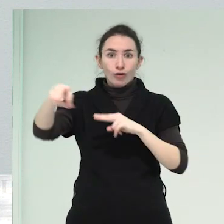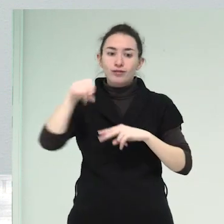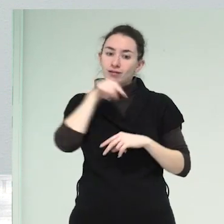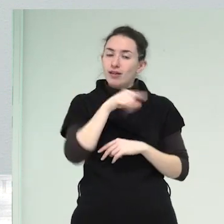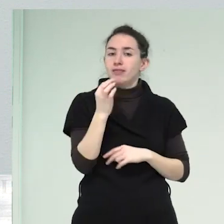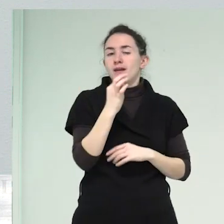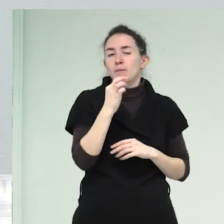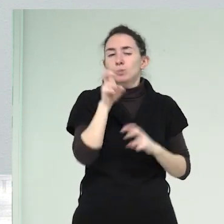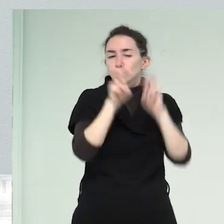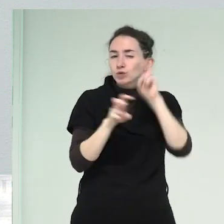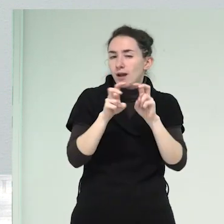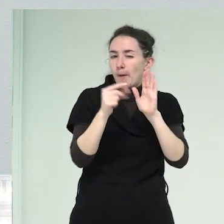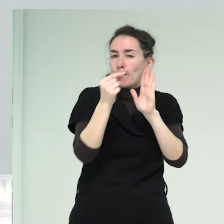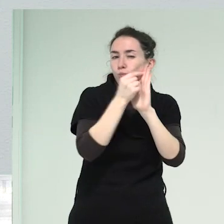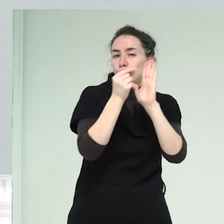puntos